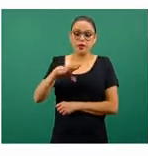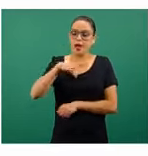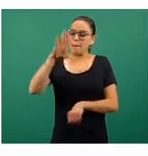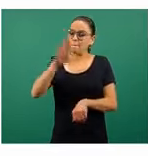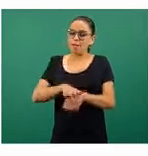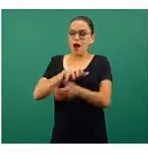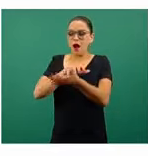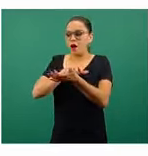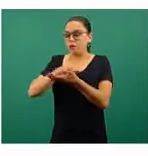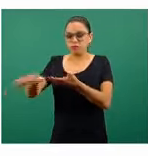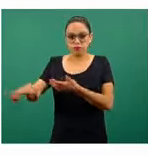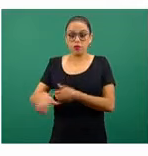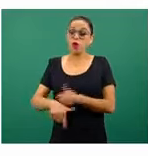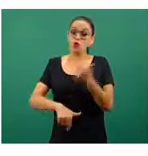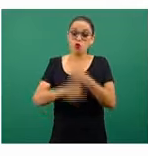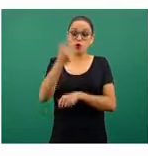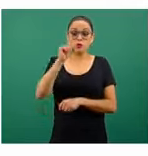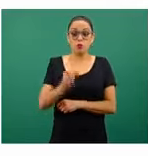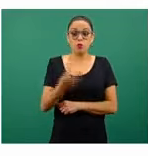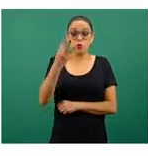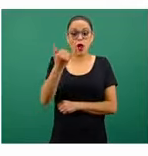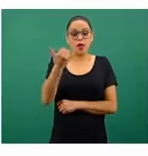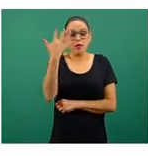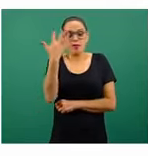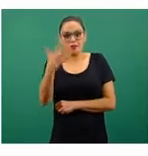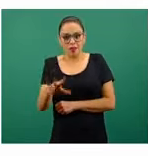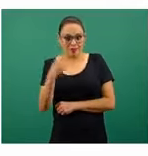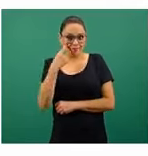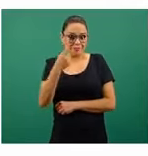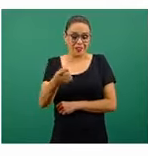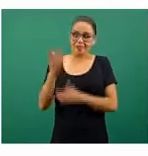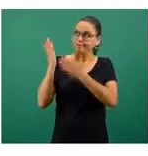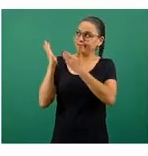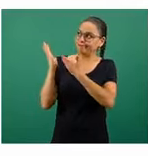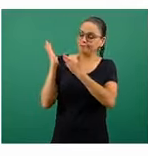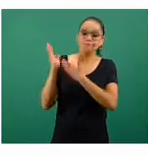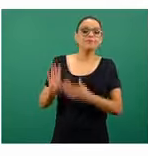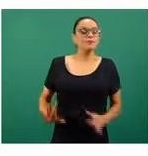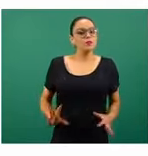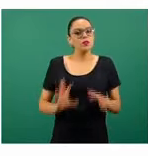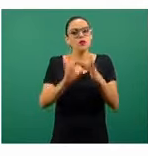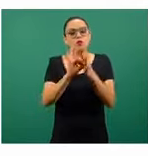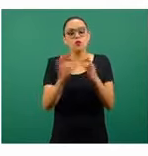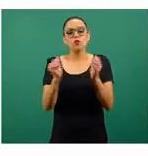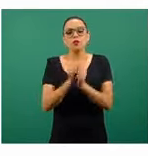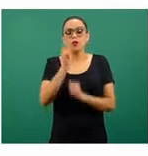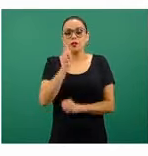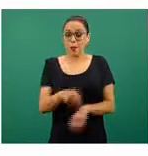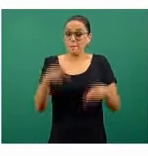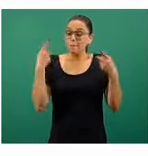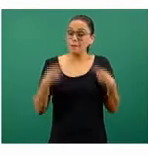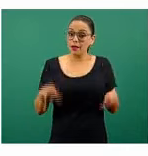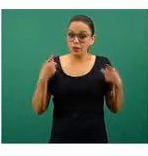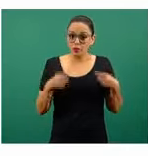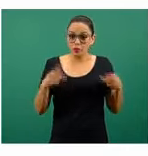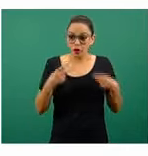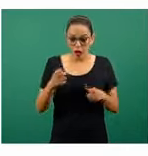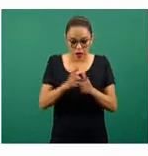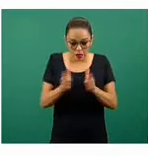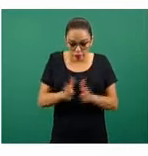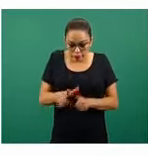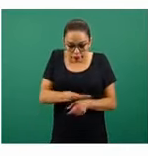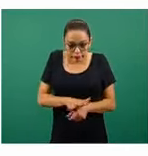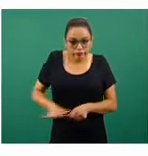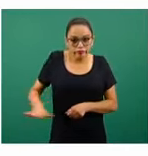letalidad, 12.4 y 10, en relación a los casos o personas de estos grupos que